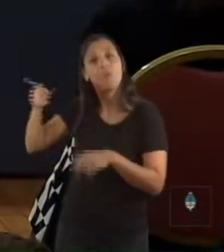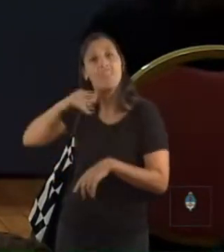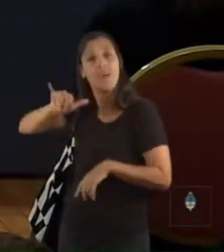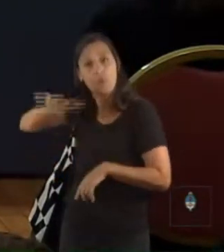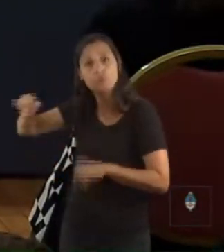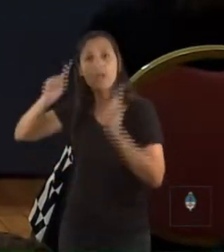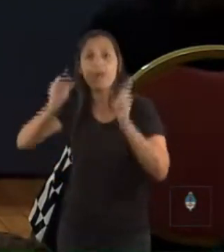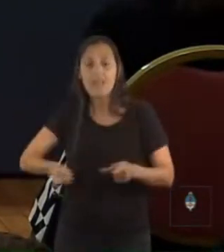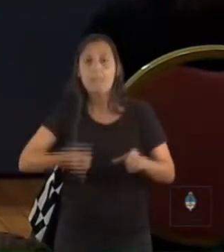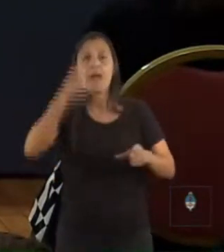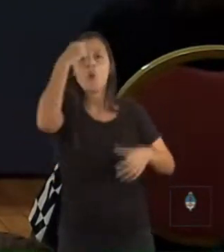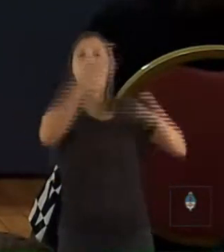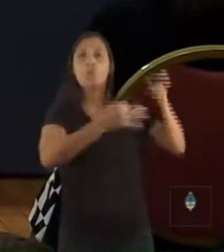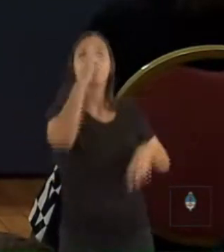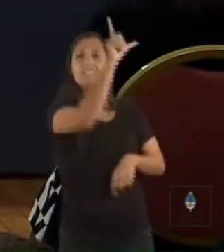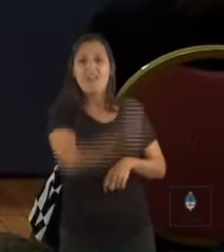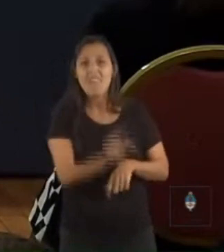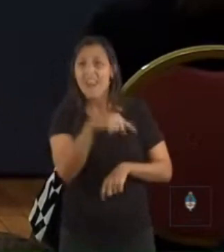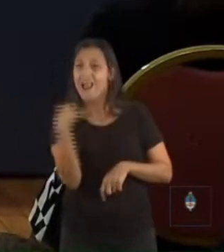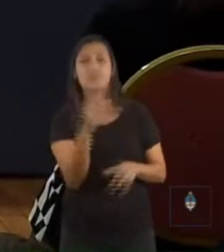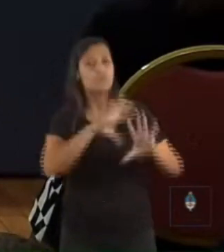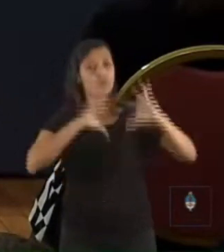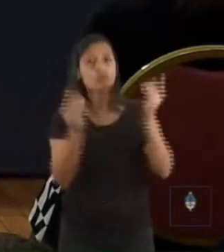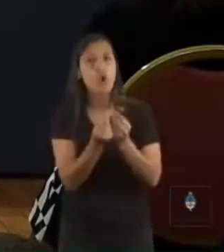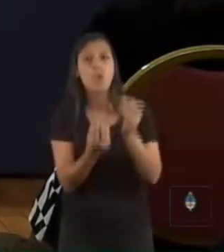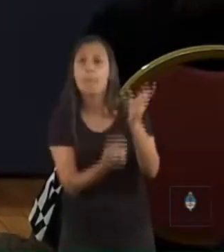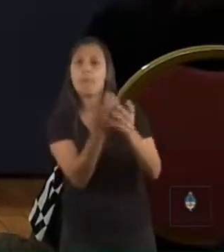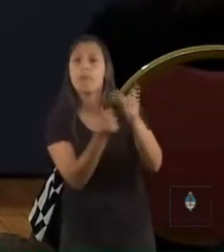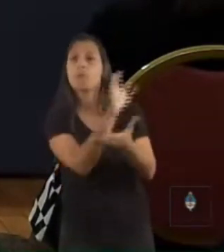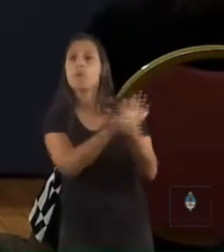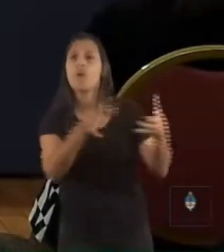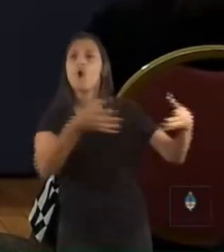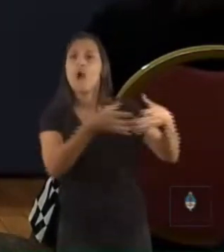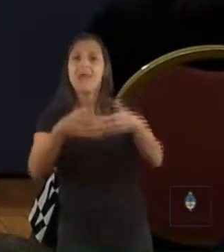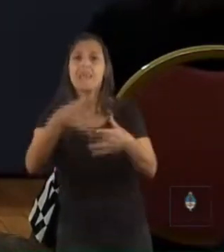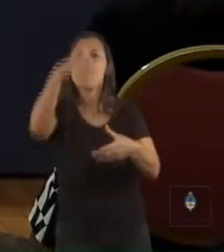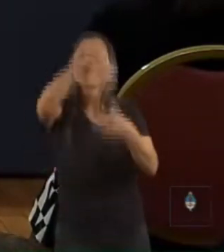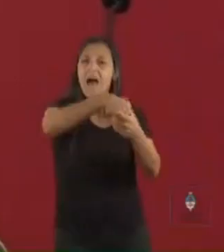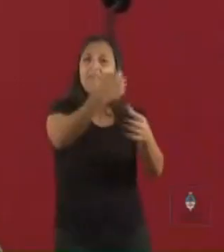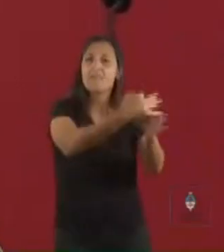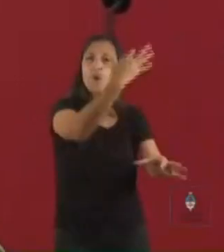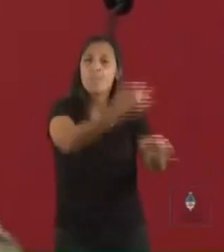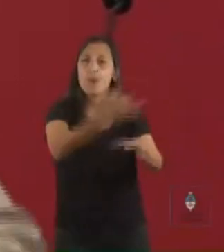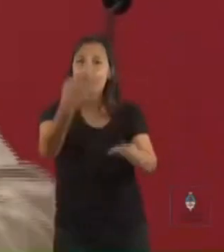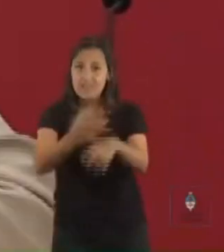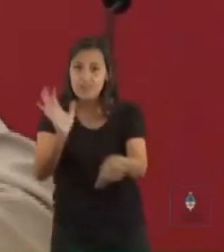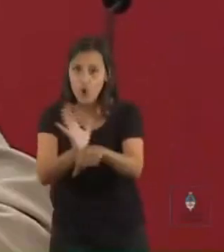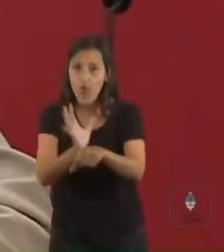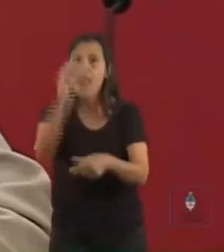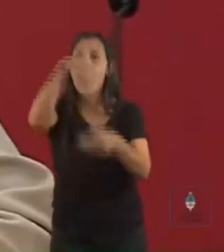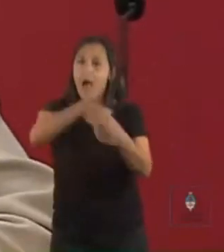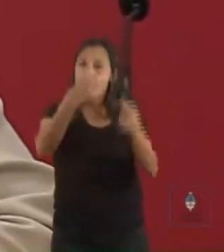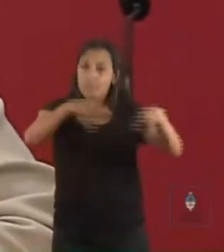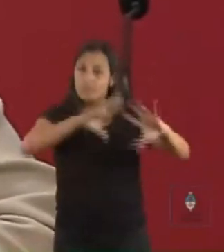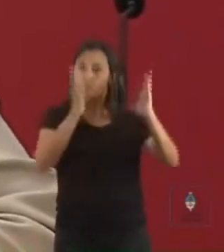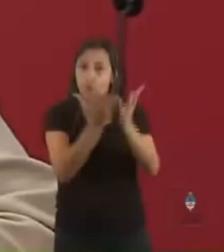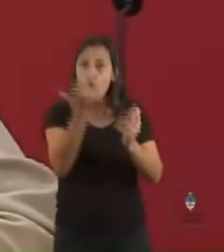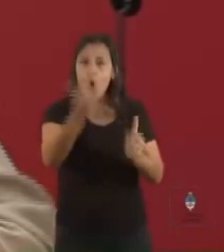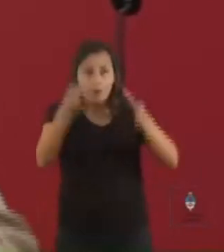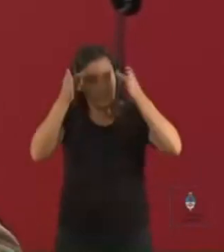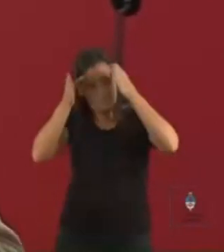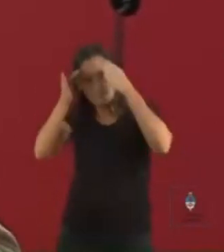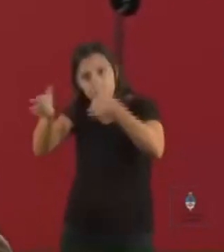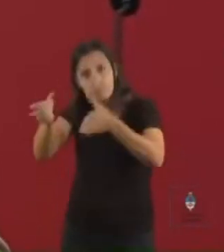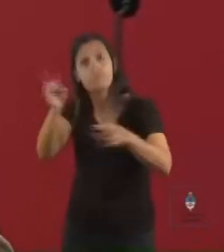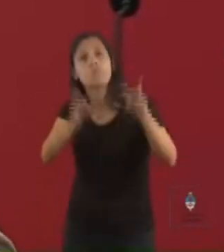la justicia Federal generando equipos especializados totalmente eh focalizados